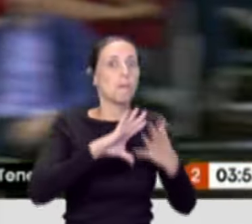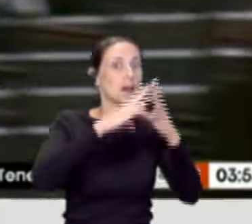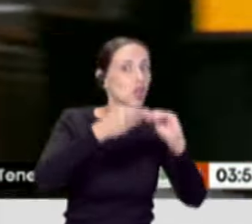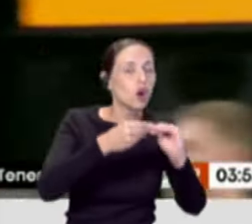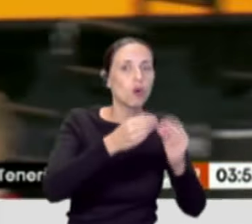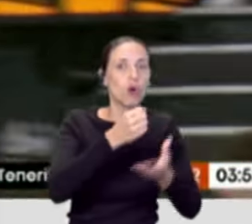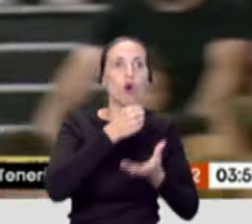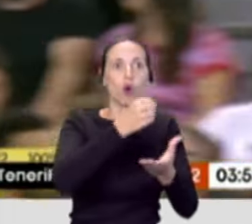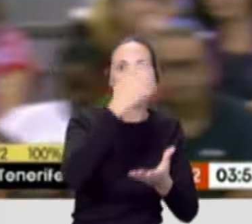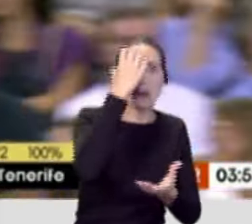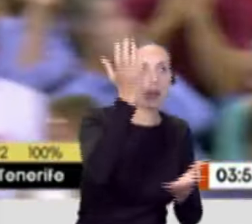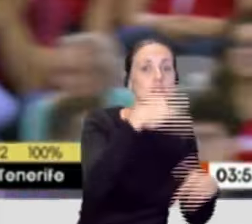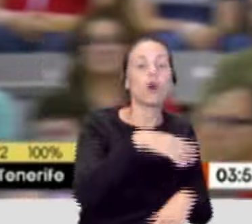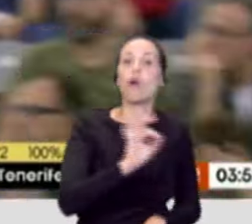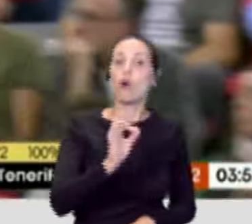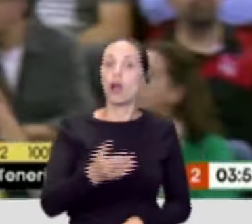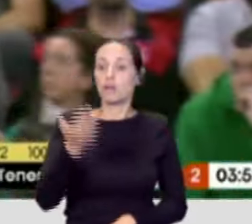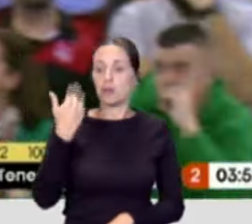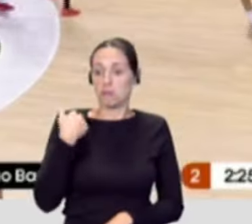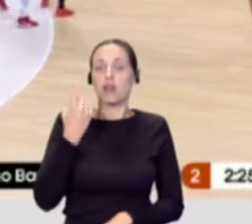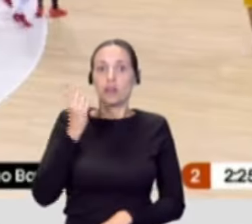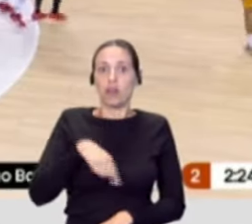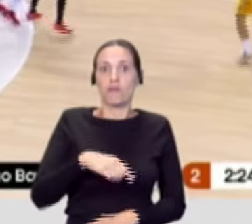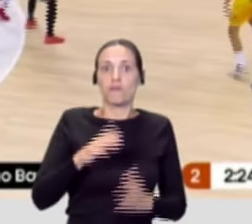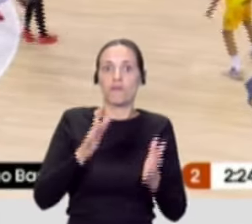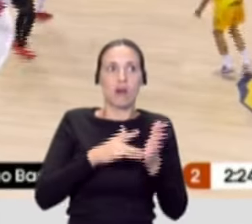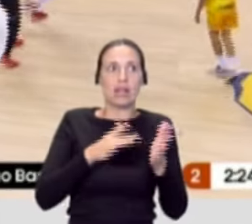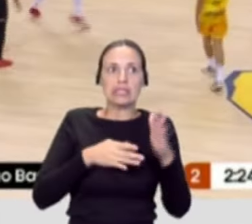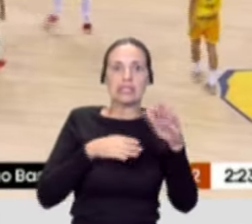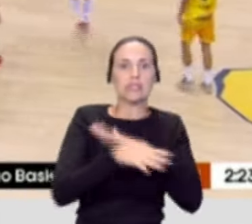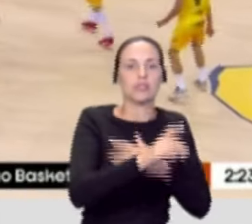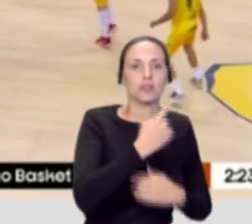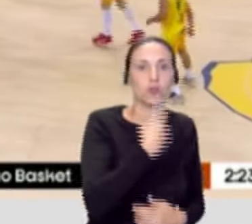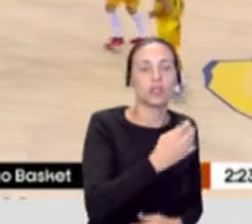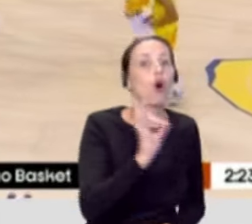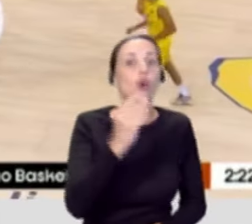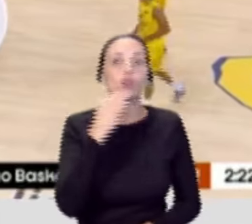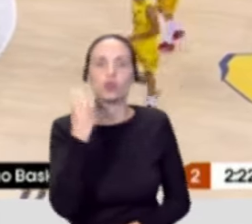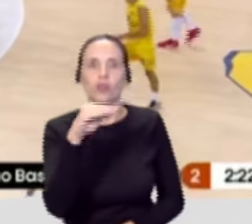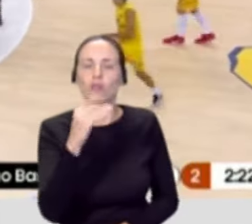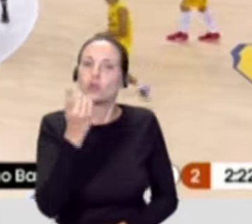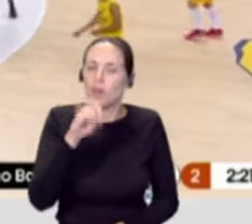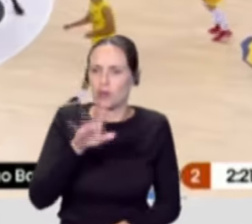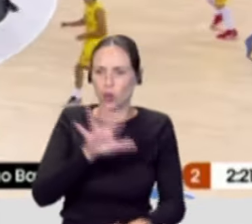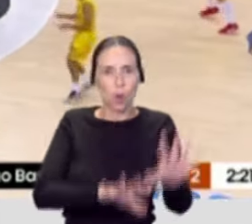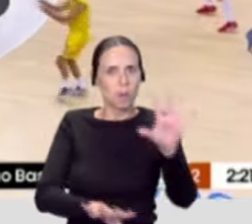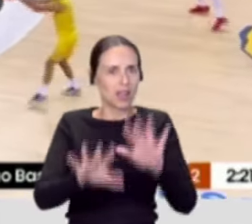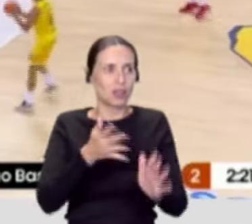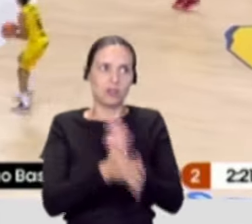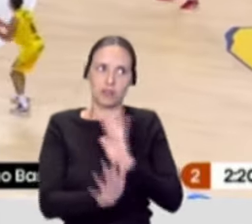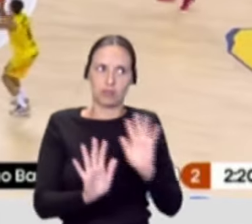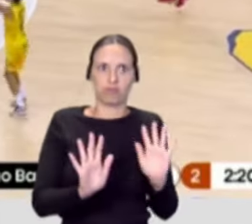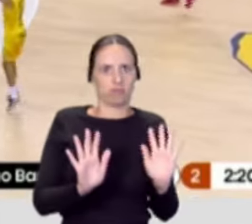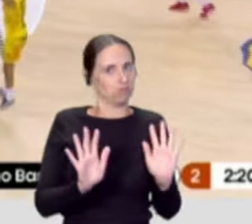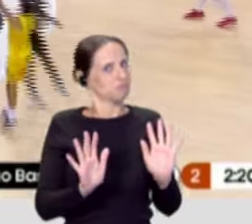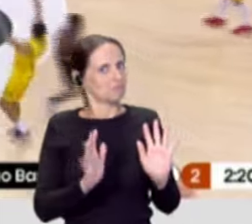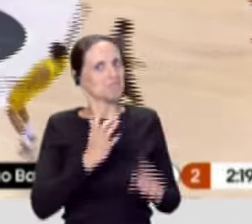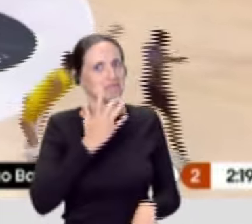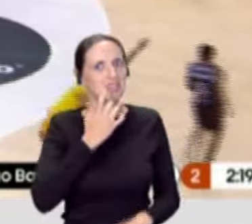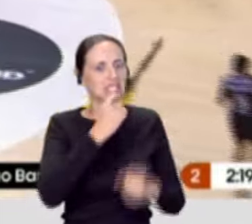Valencia también sufriendo para entrar, y estamos viendo equipos con tradición como Juventud también pasar momentos complicados, con lo cual yo creo que simplemente el hecho de